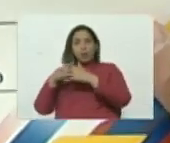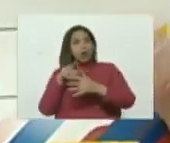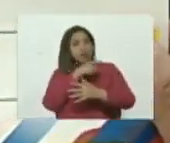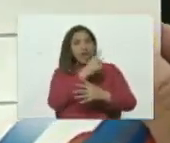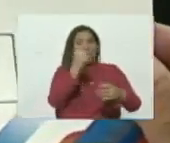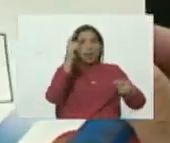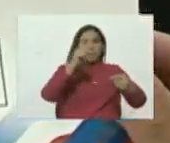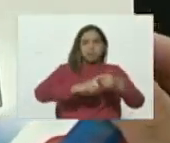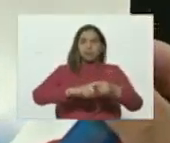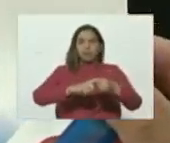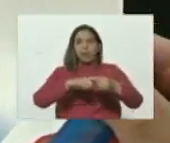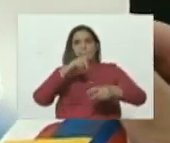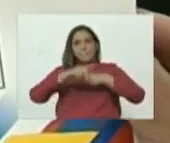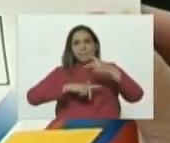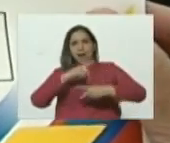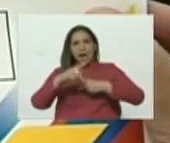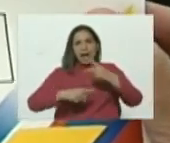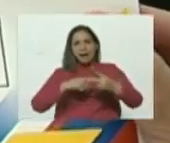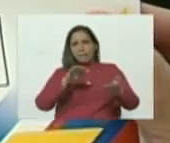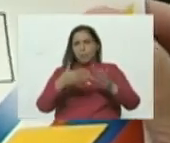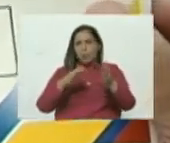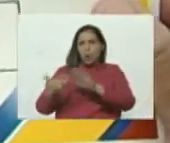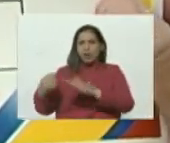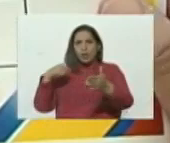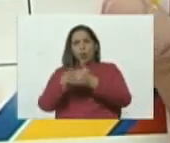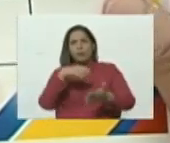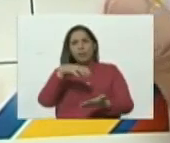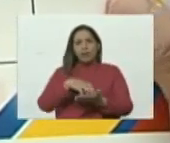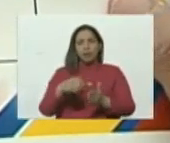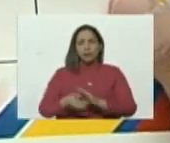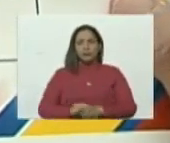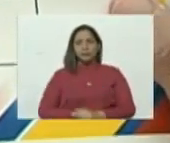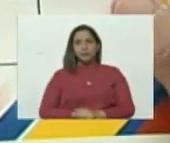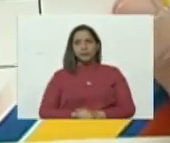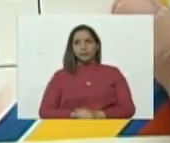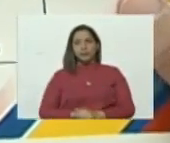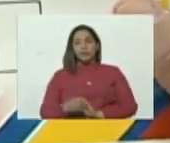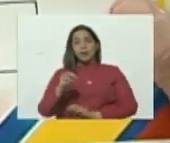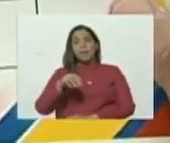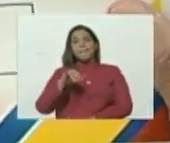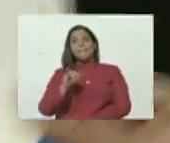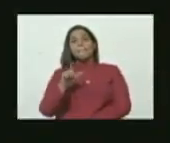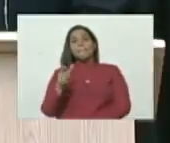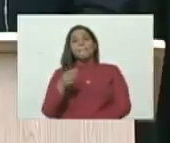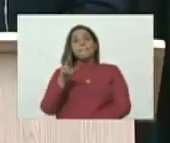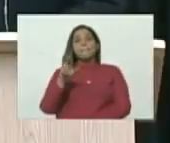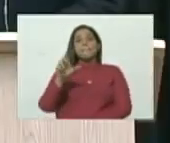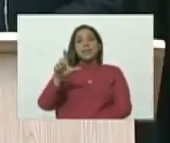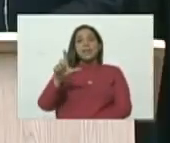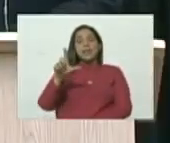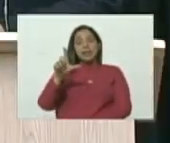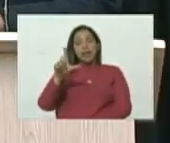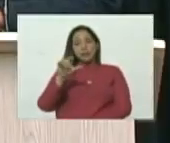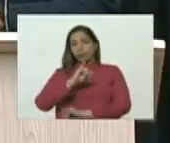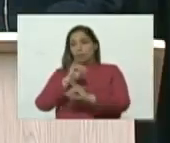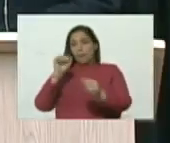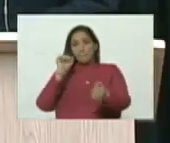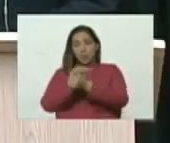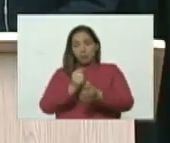planes de homicidio, magnicidio, terrorismo y golpe de Estado. Miguel Castillo Cedeño, alias Miguel,